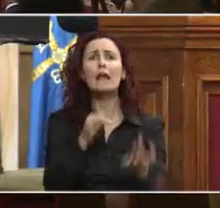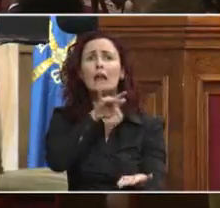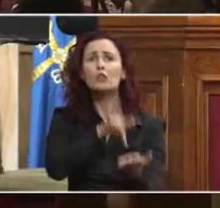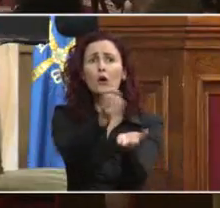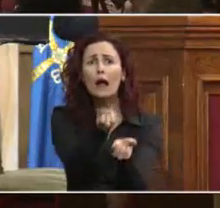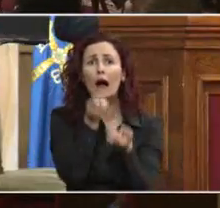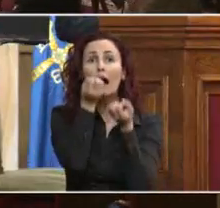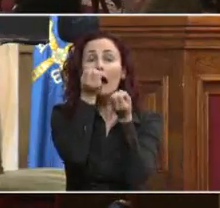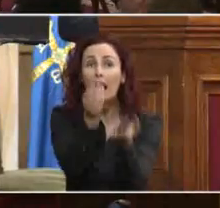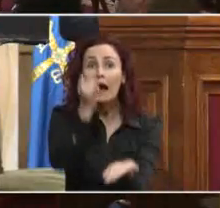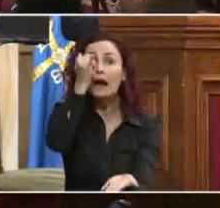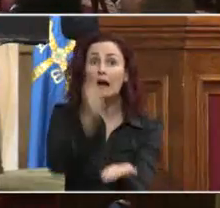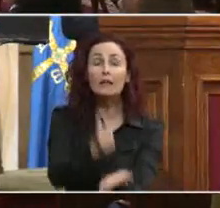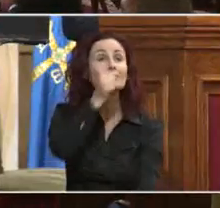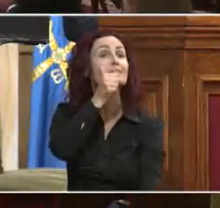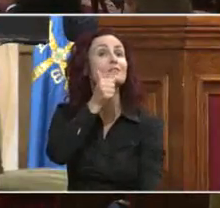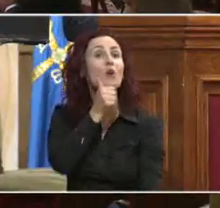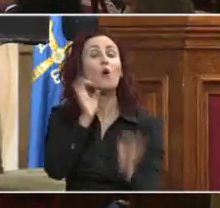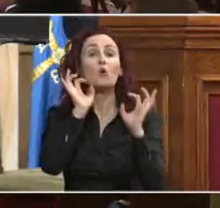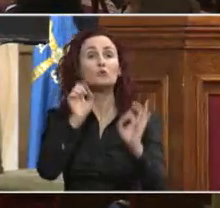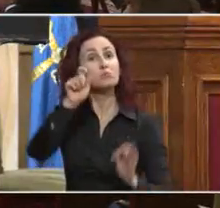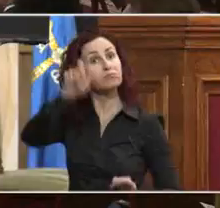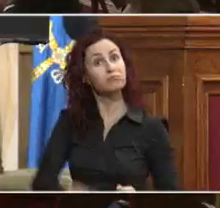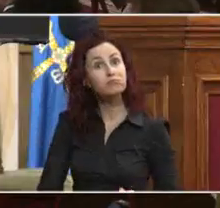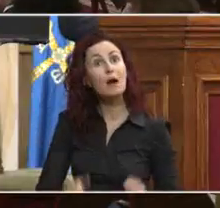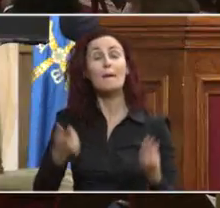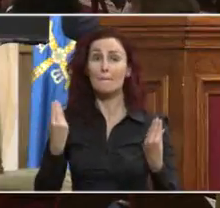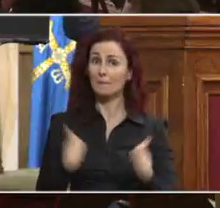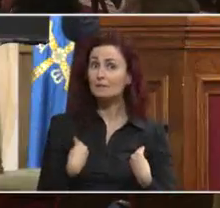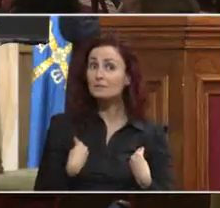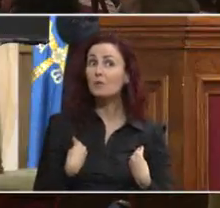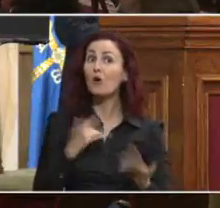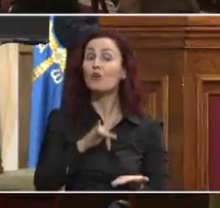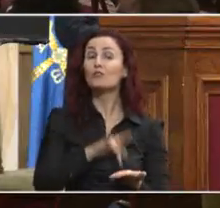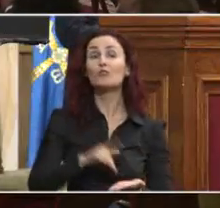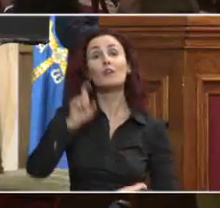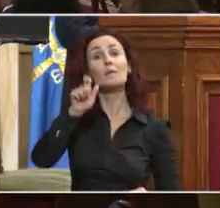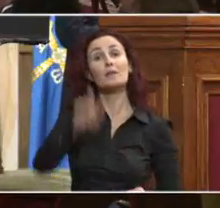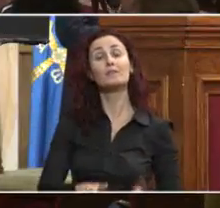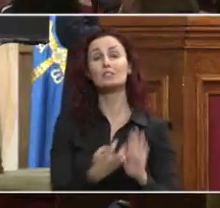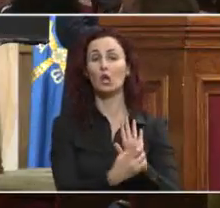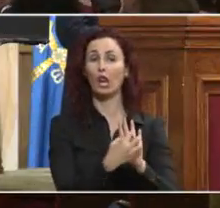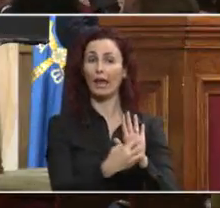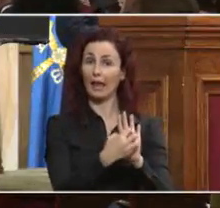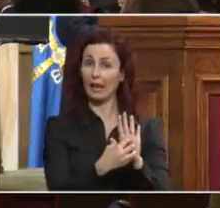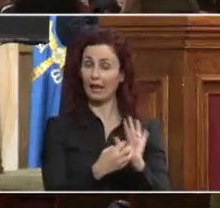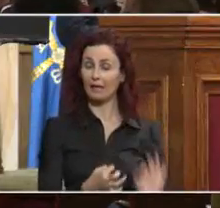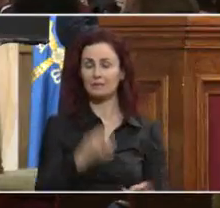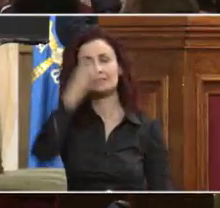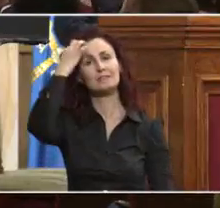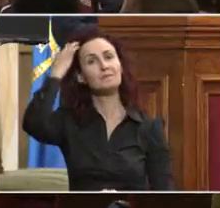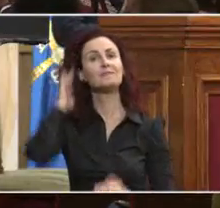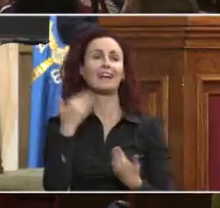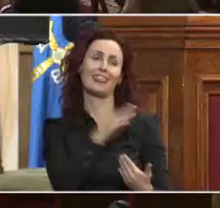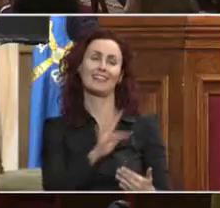a las auras ovetenses por el eminente doctor Johann Sebastian Mastro Piero, maestro de gramática y retórica».